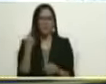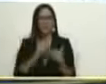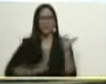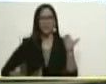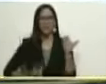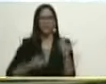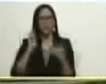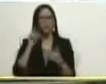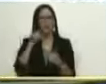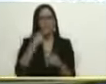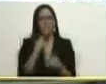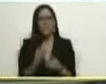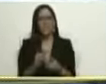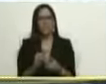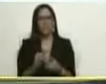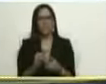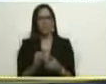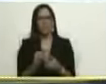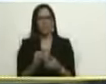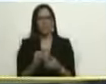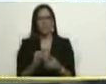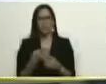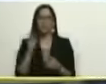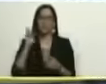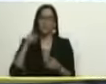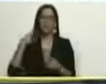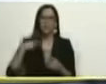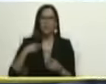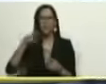dice, que tiene entera razón.